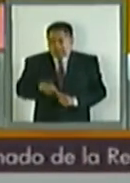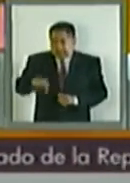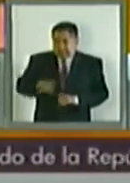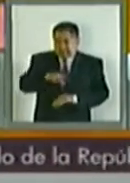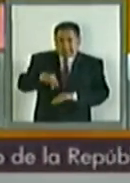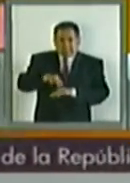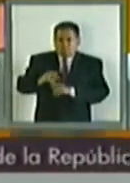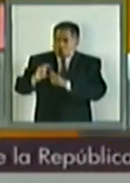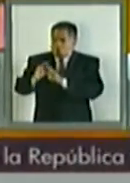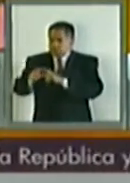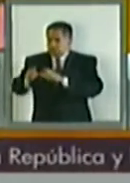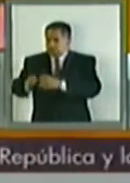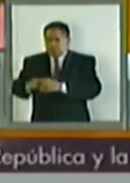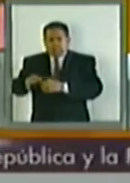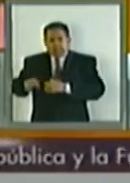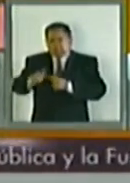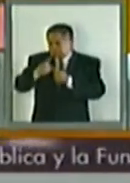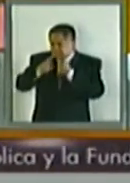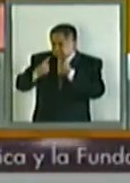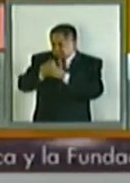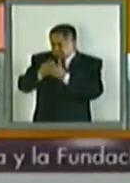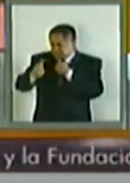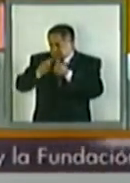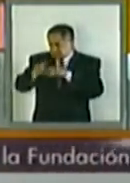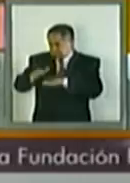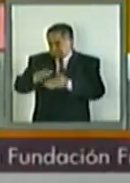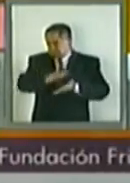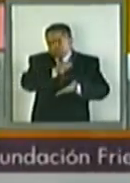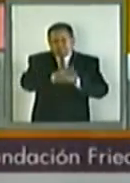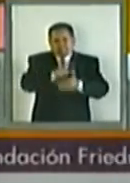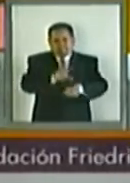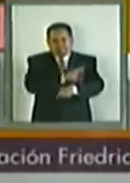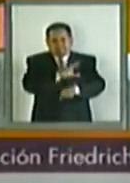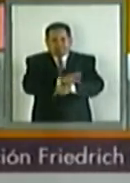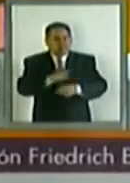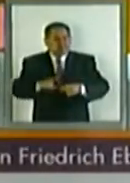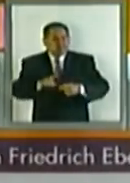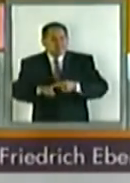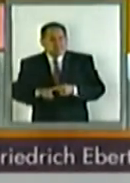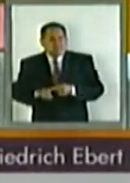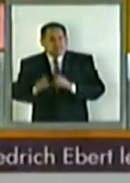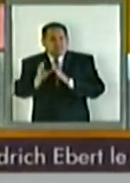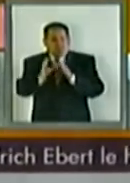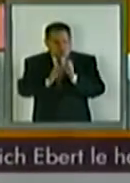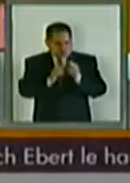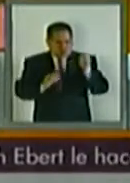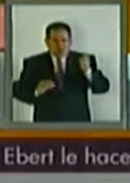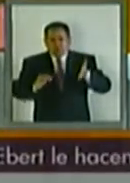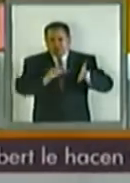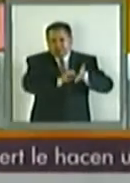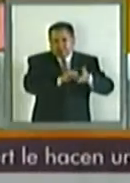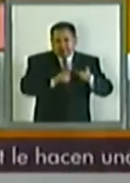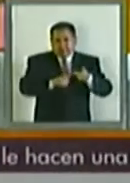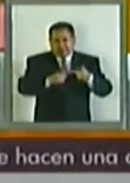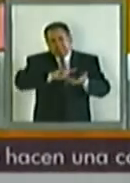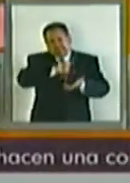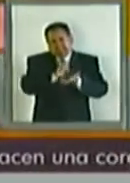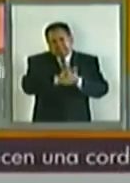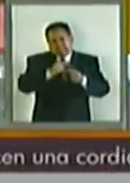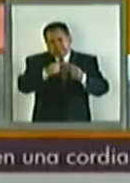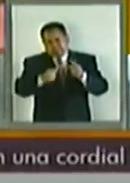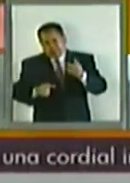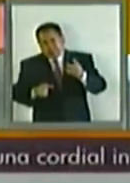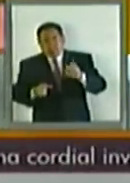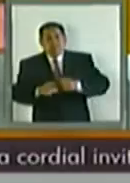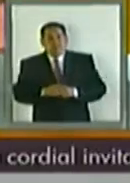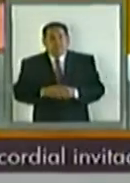en comisiones, donde se discutió la reforma energética, la constitucional y las secundarias.